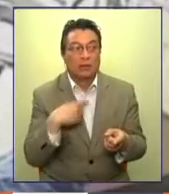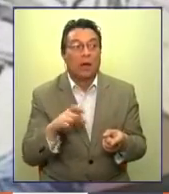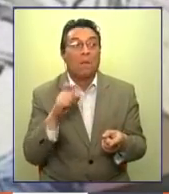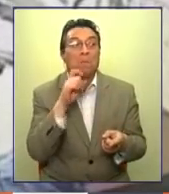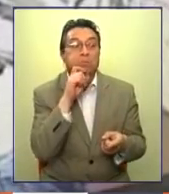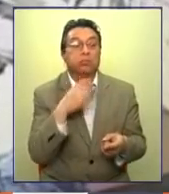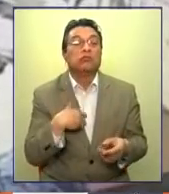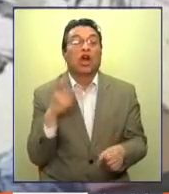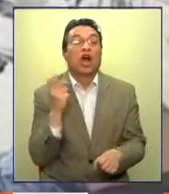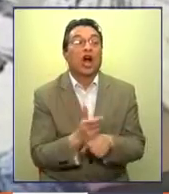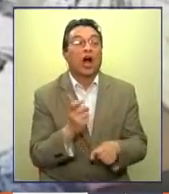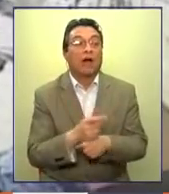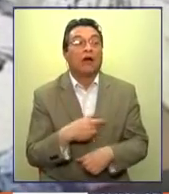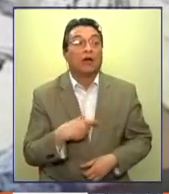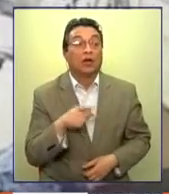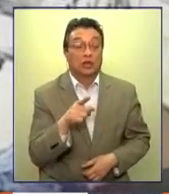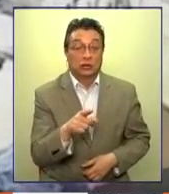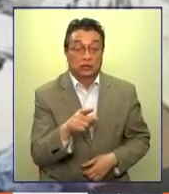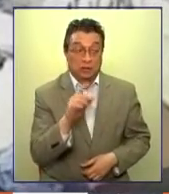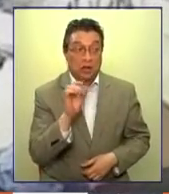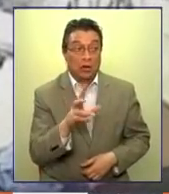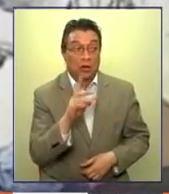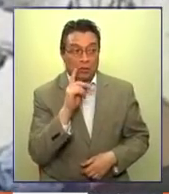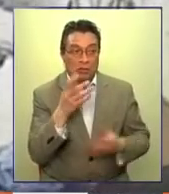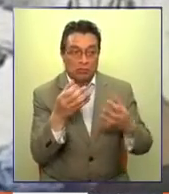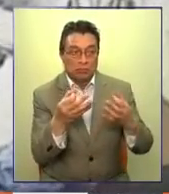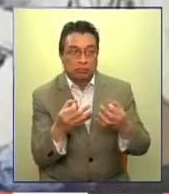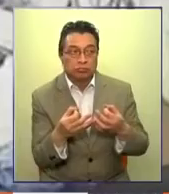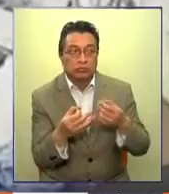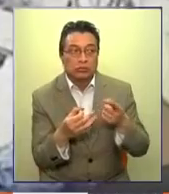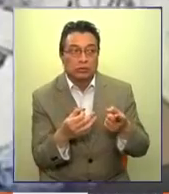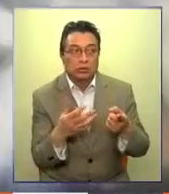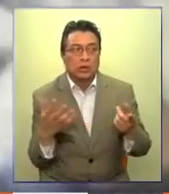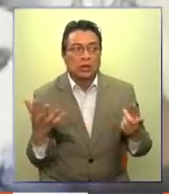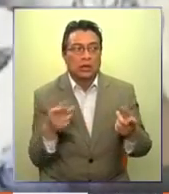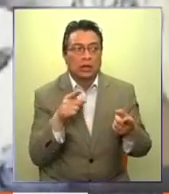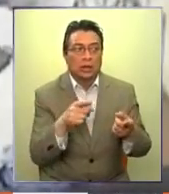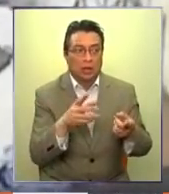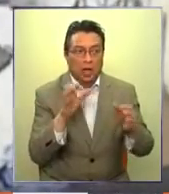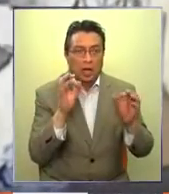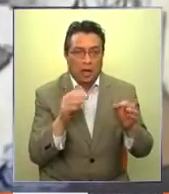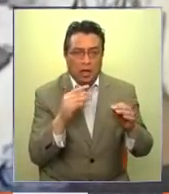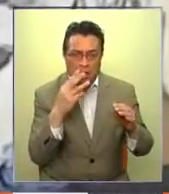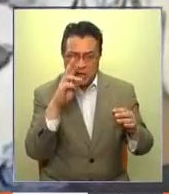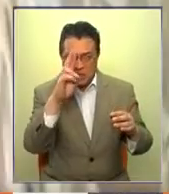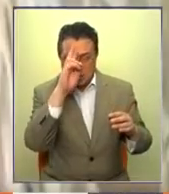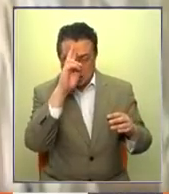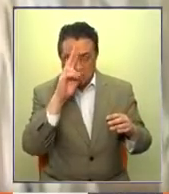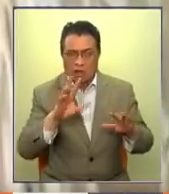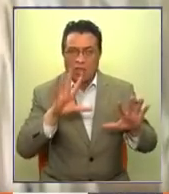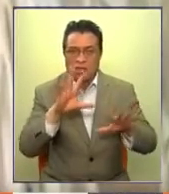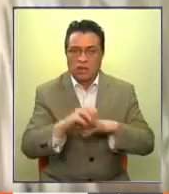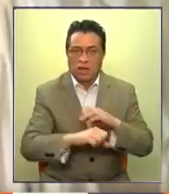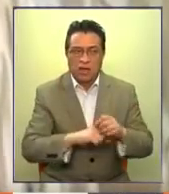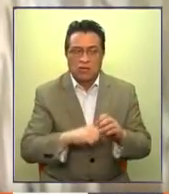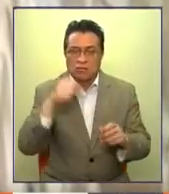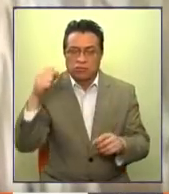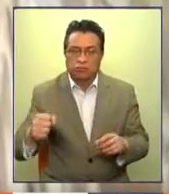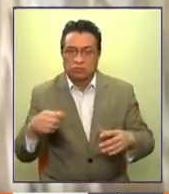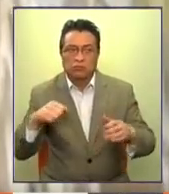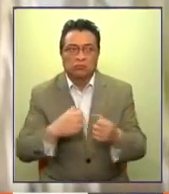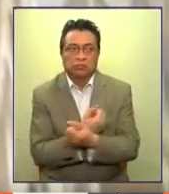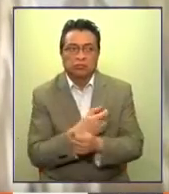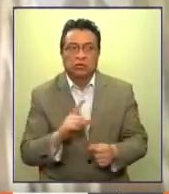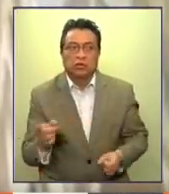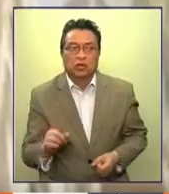estaba robando. Si usted está haciendo rápidamente el cálculo y algo no le cuadra, está en lo cierto, no cumplió esa condena por homicidio, lo dijo el